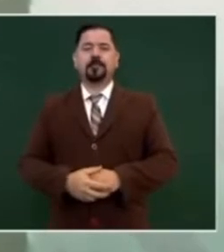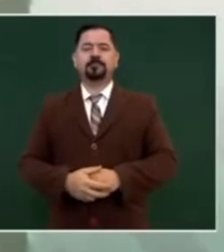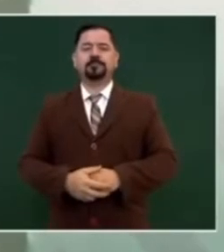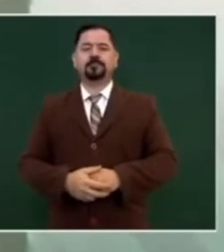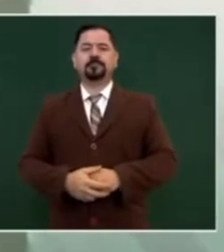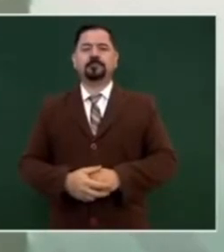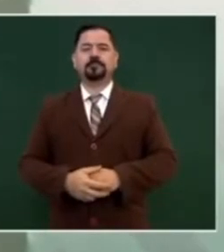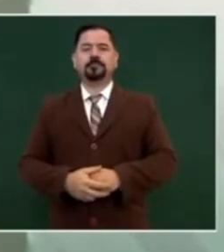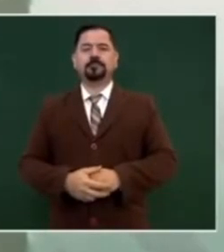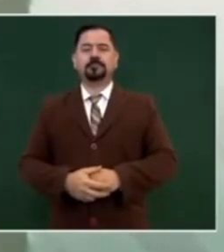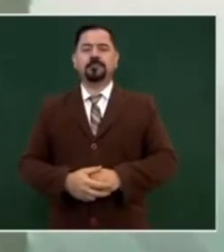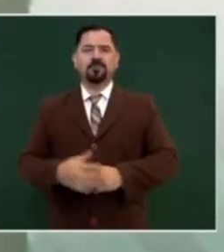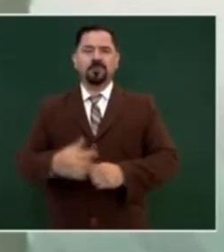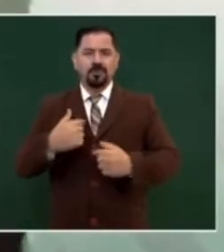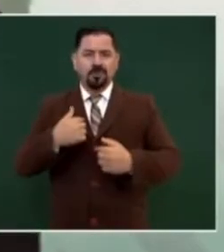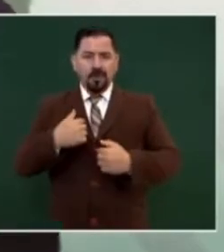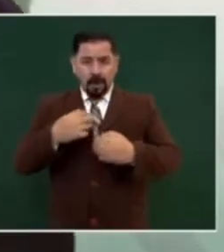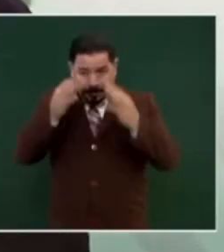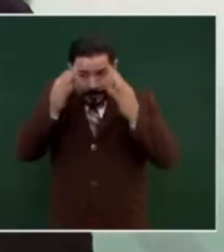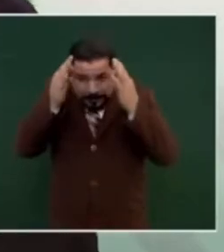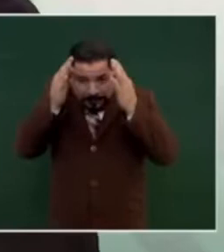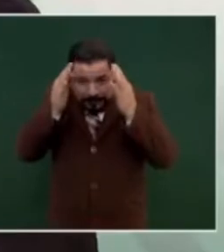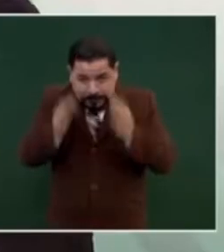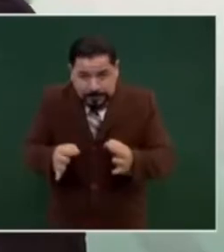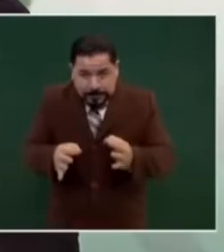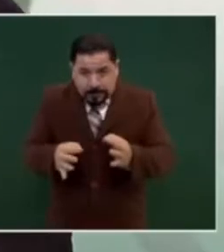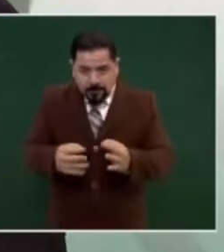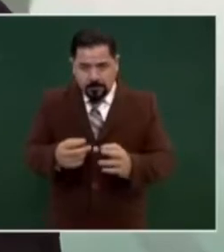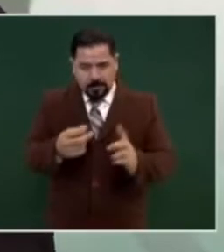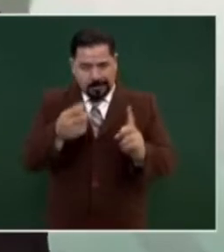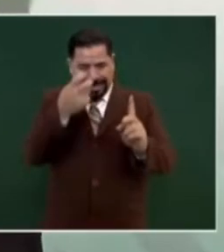no sé exactamente si en este caso